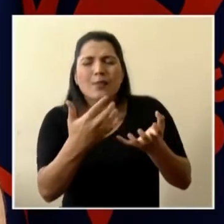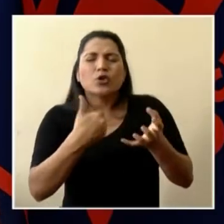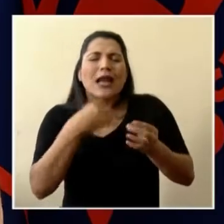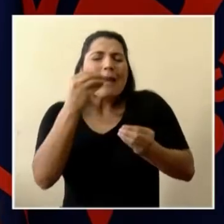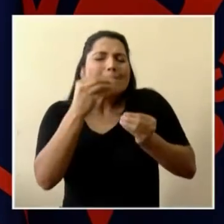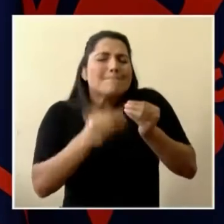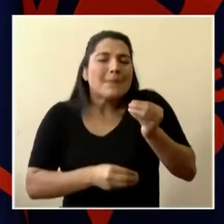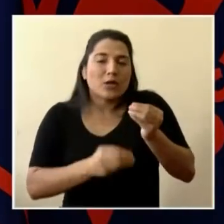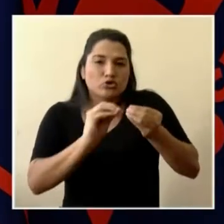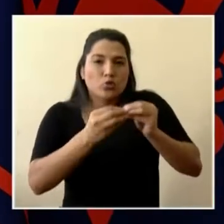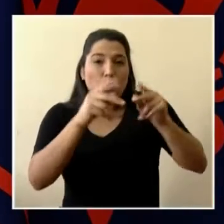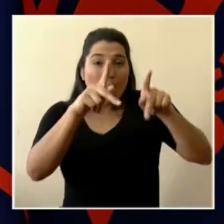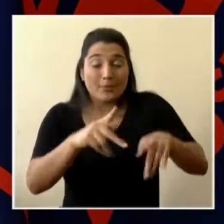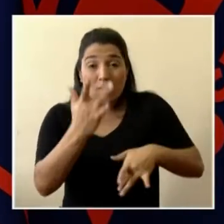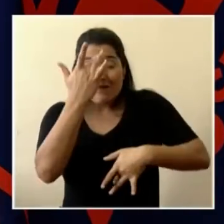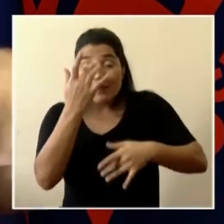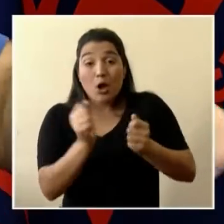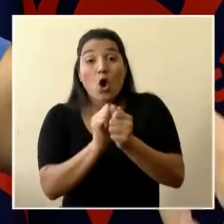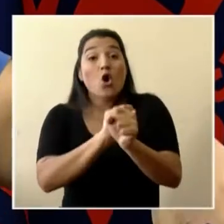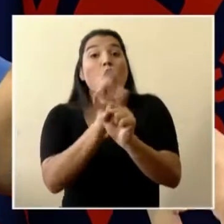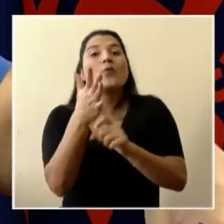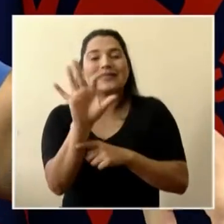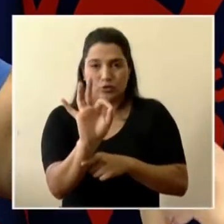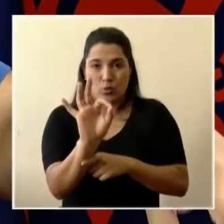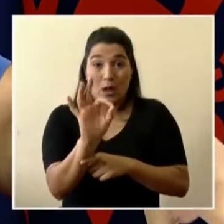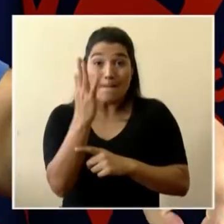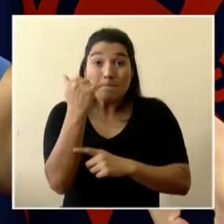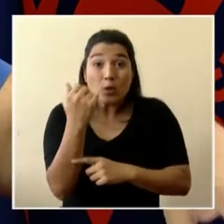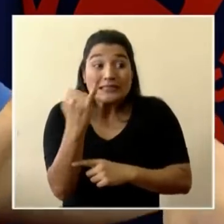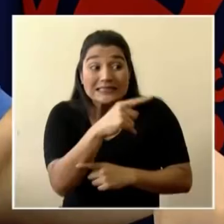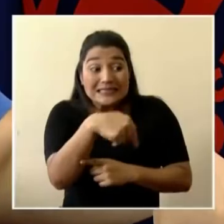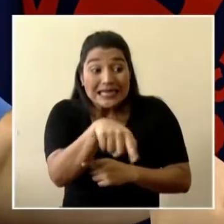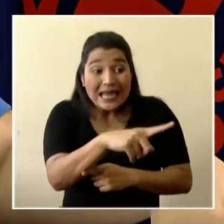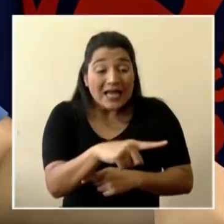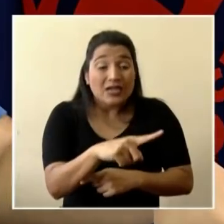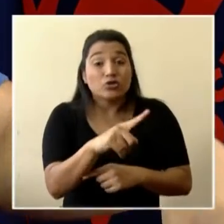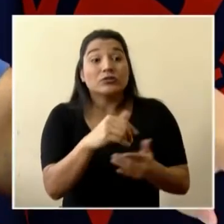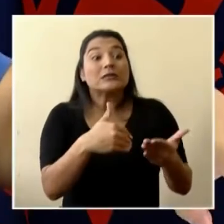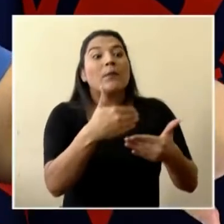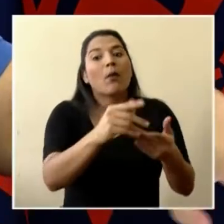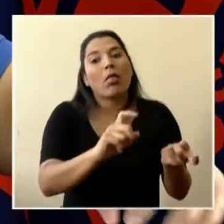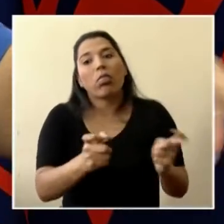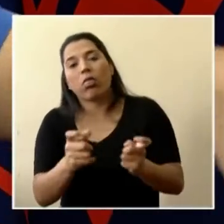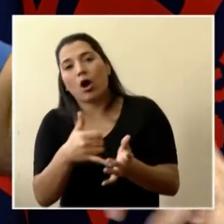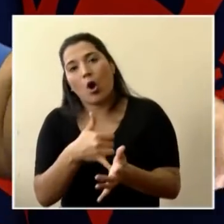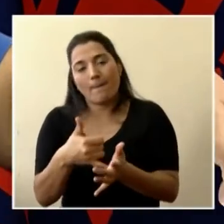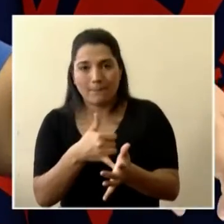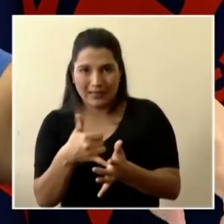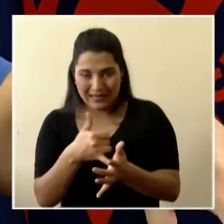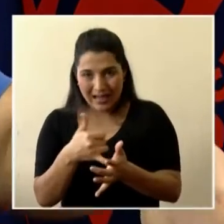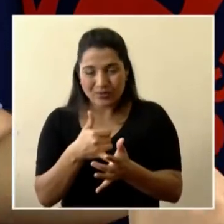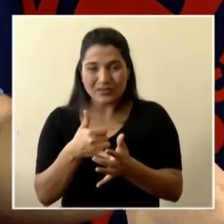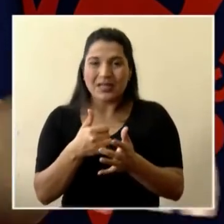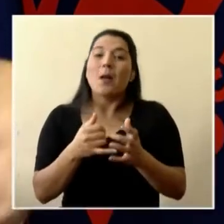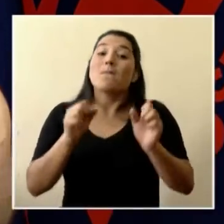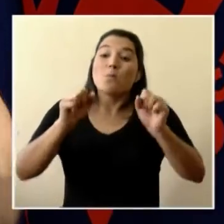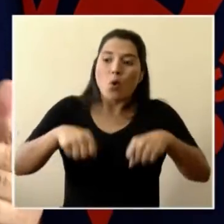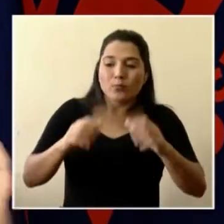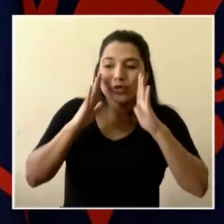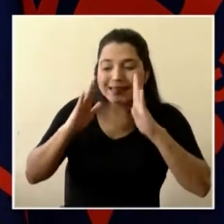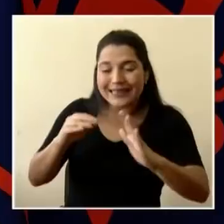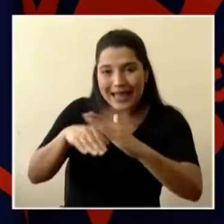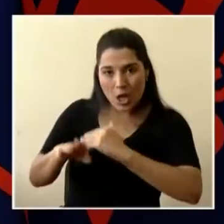positivos, para que si estos pacientes se complican, los podamos manejar en unidades de cuidados intensivos, tanto a nivel de los hospitales nacionales y en